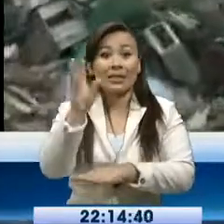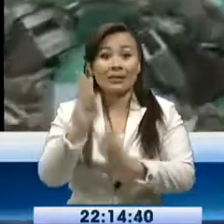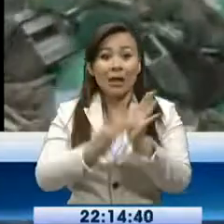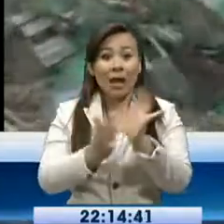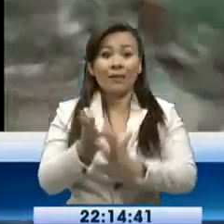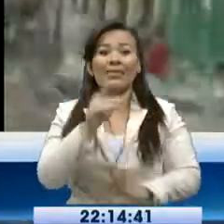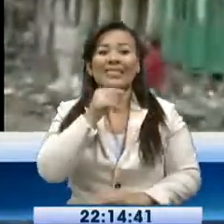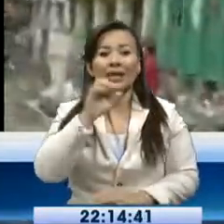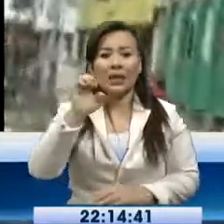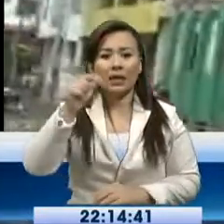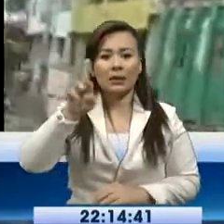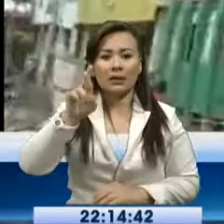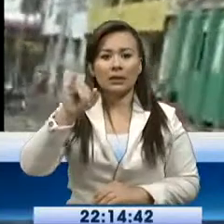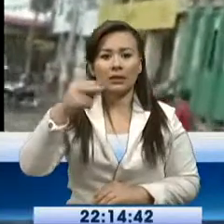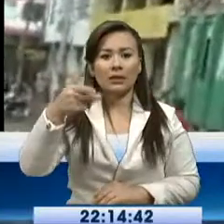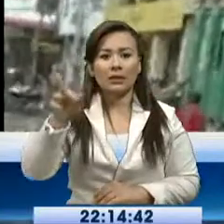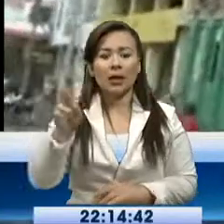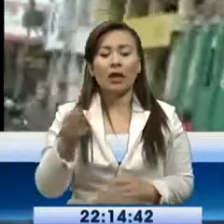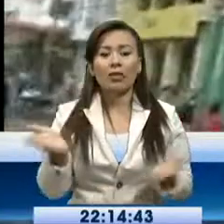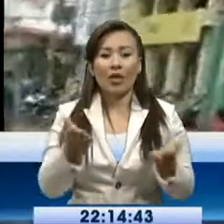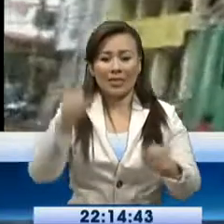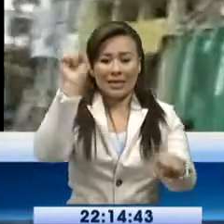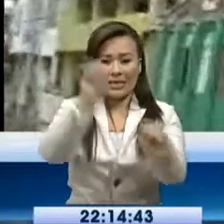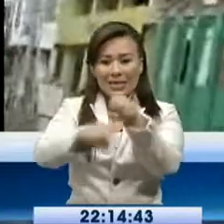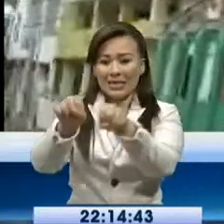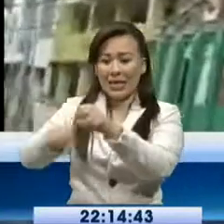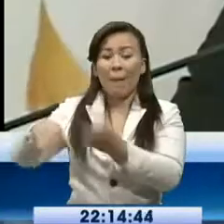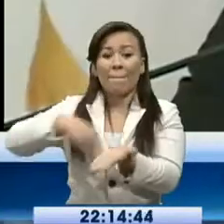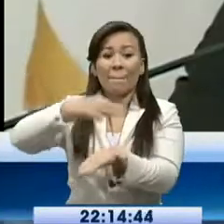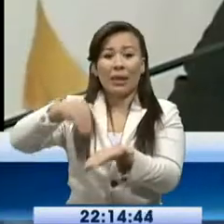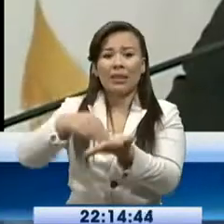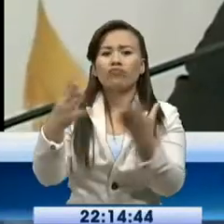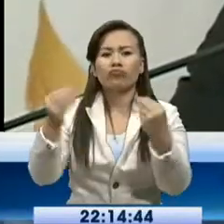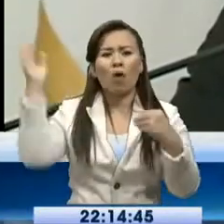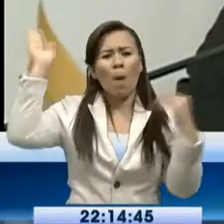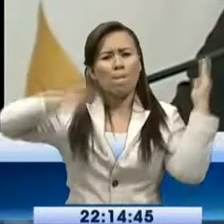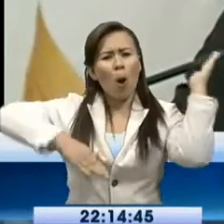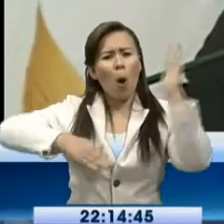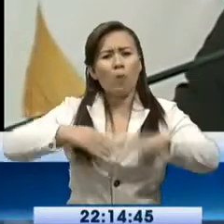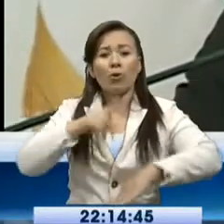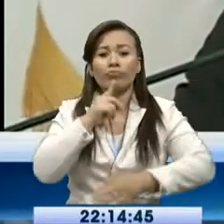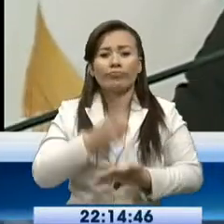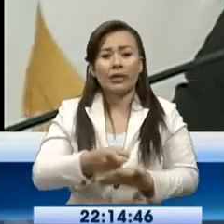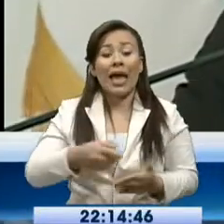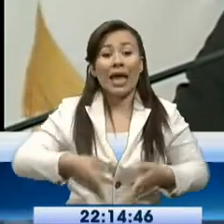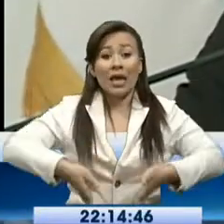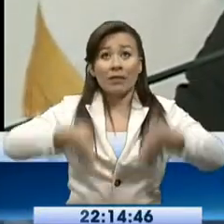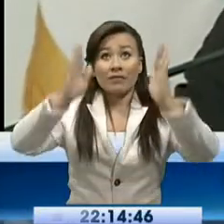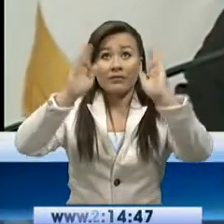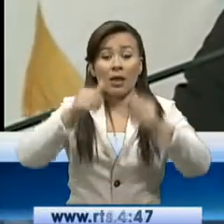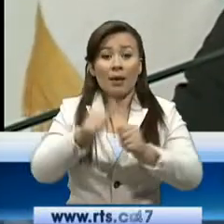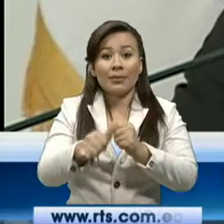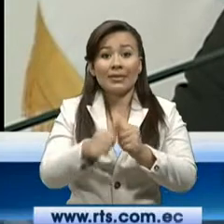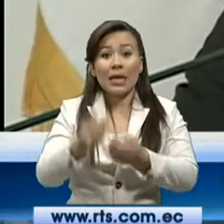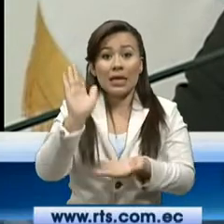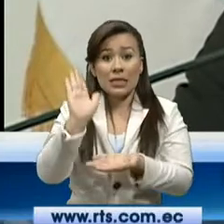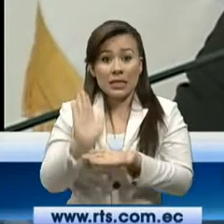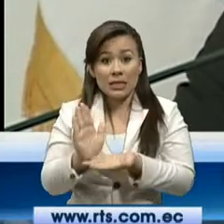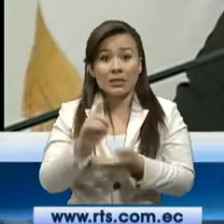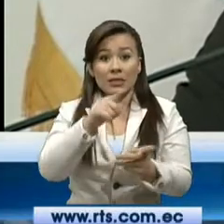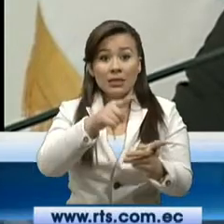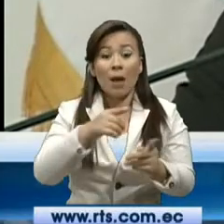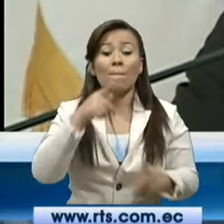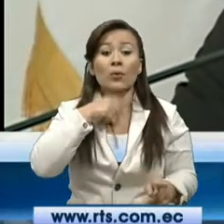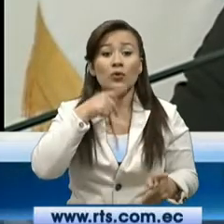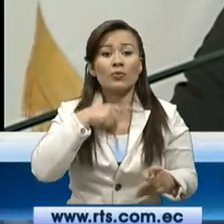Richard Espinosa, los mayores daños se registran en la provincia de Manabí. El edificio administrativo del IES en Portoviejo